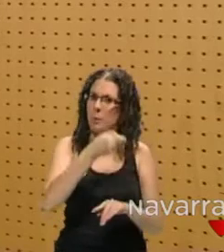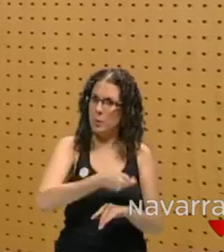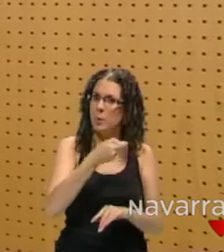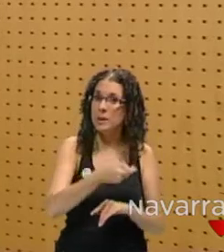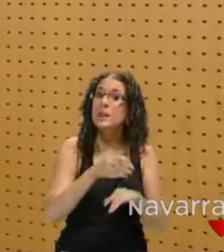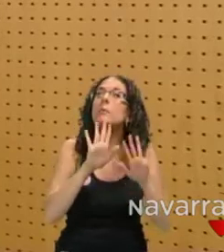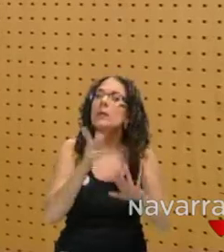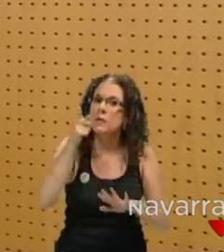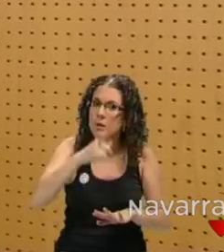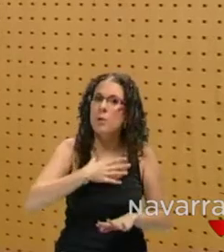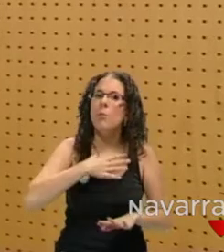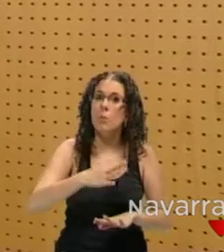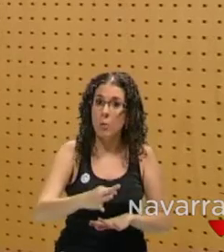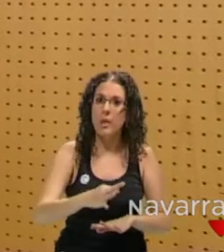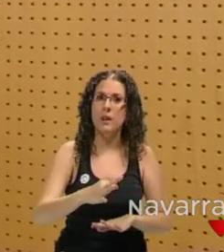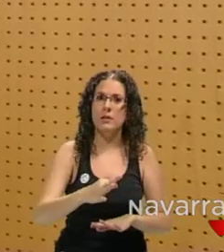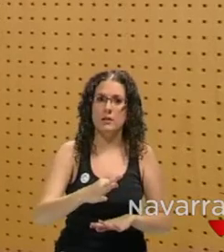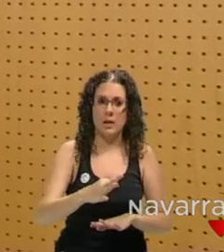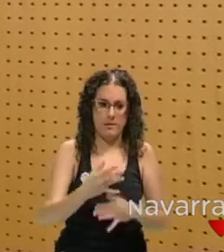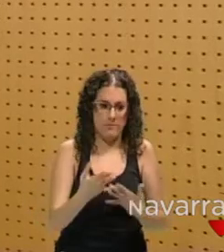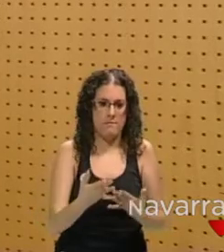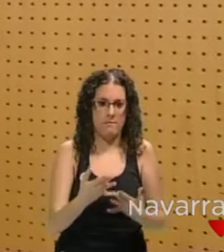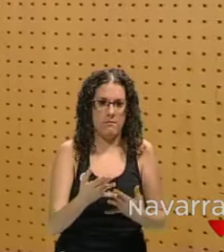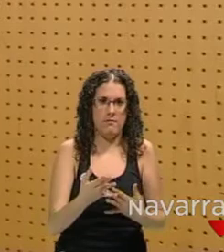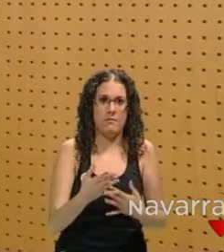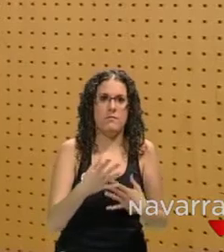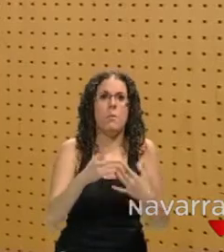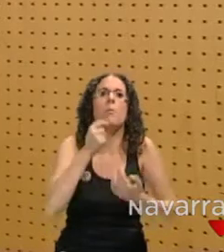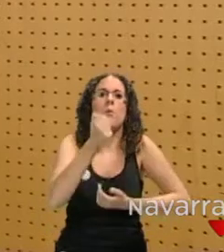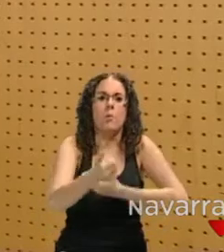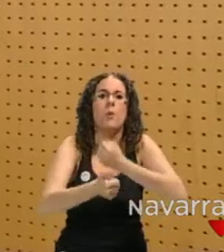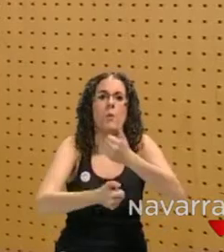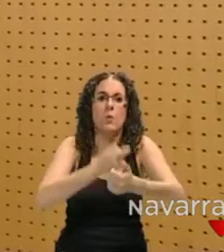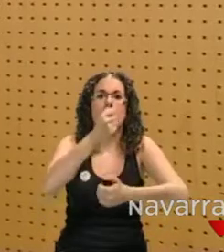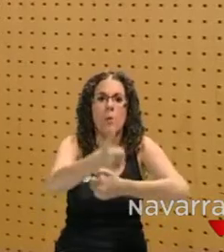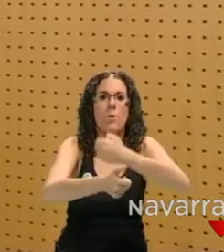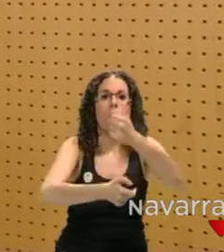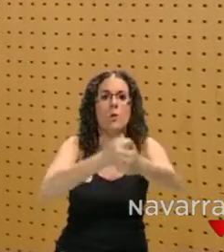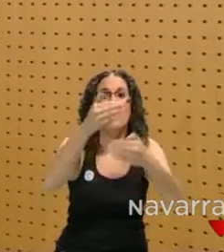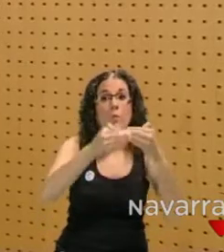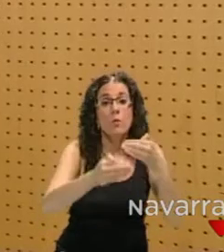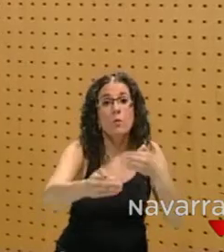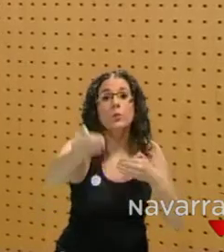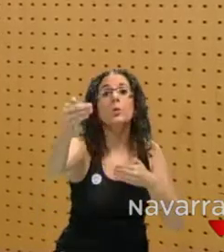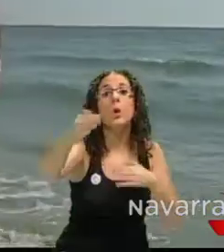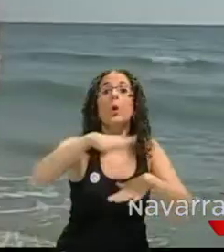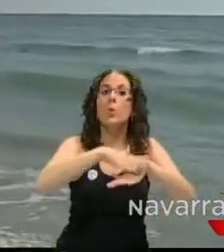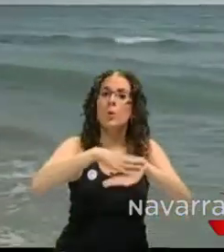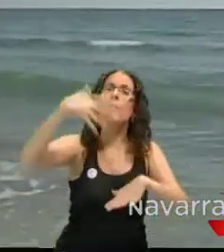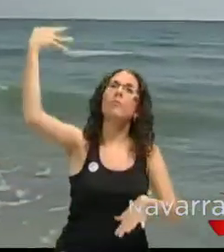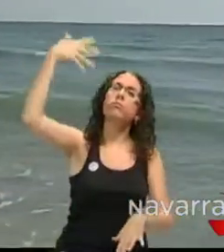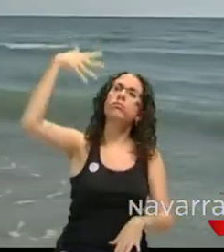pero también es acumulativo, tiene un efecto dosis-respuesta al sol y se pueden producir cánceres a medio plazo y también cataratas en los